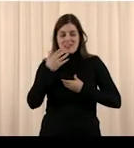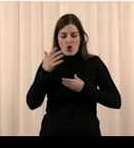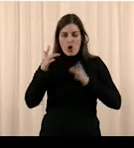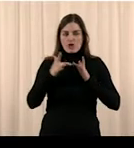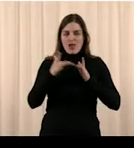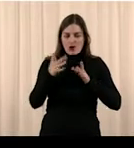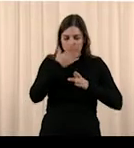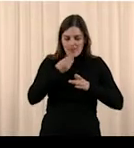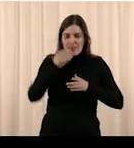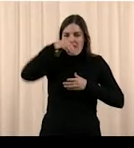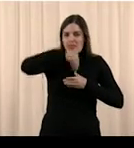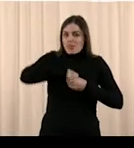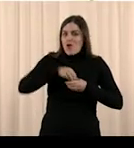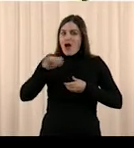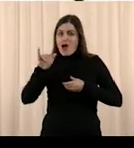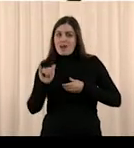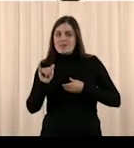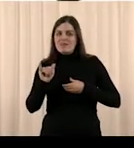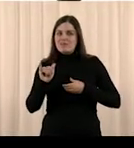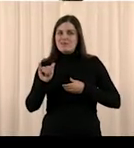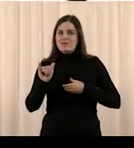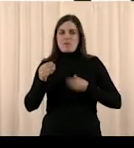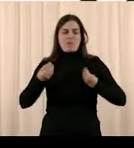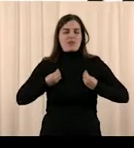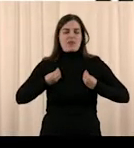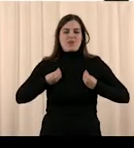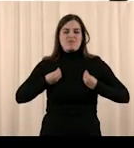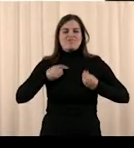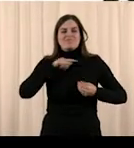entonces, will this life be a dance? Esta vida será un baile.